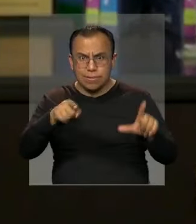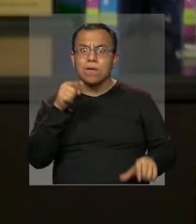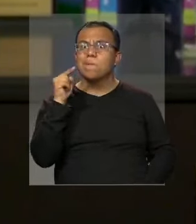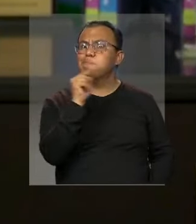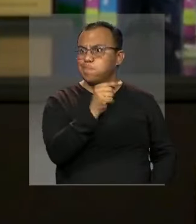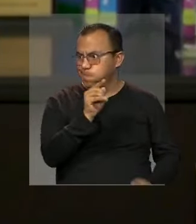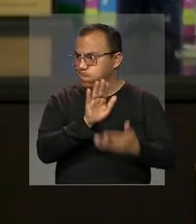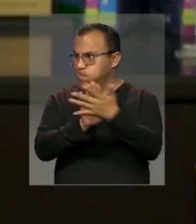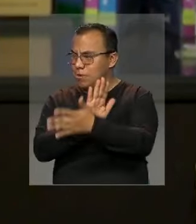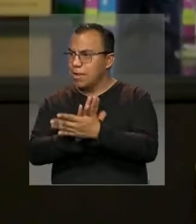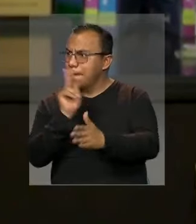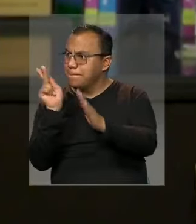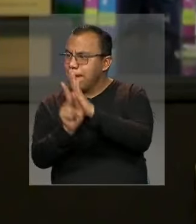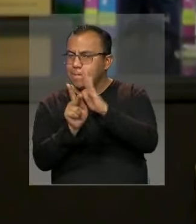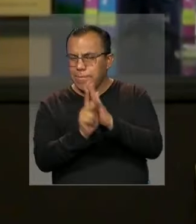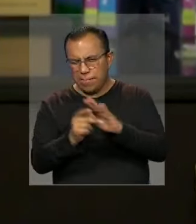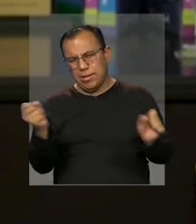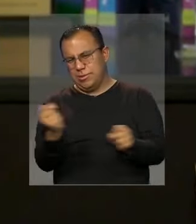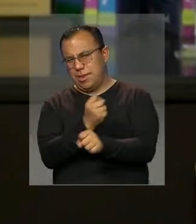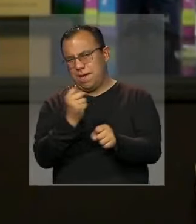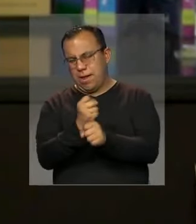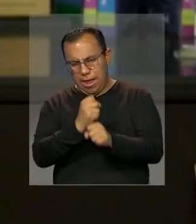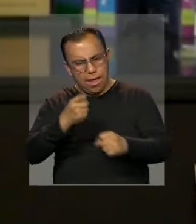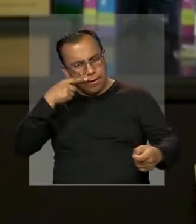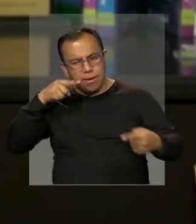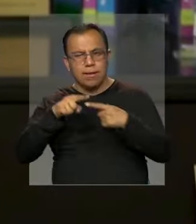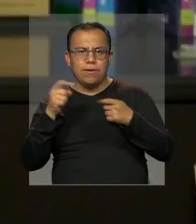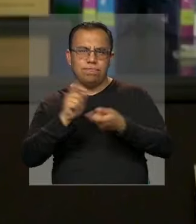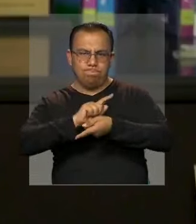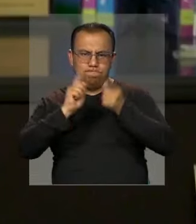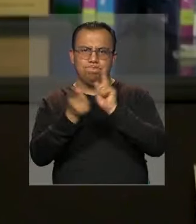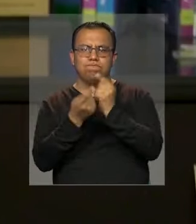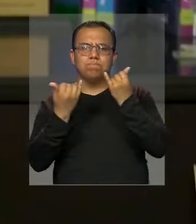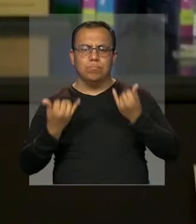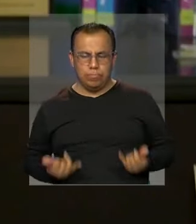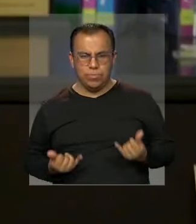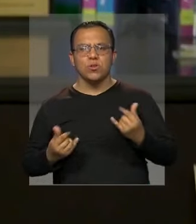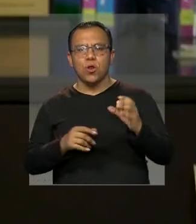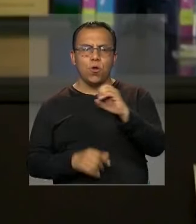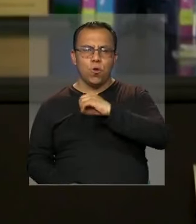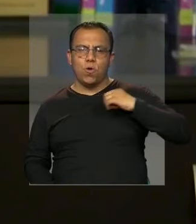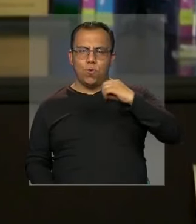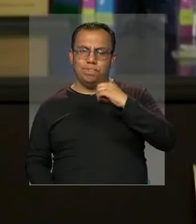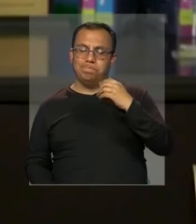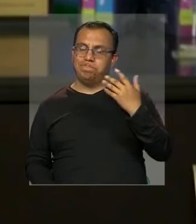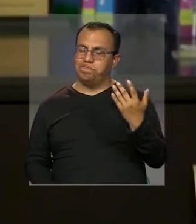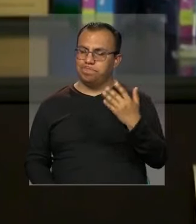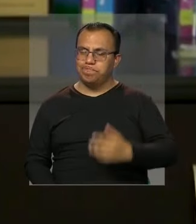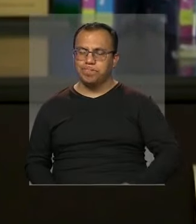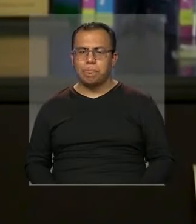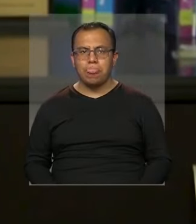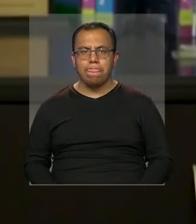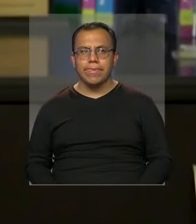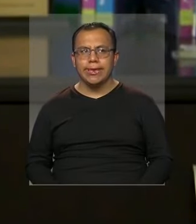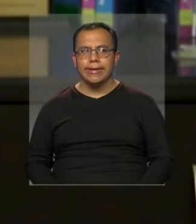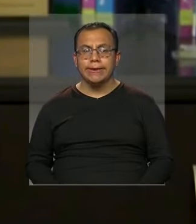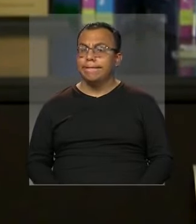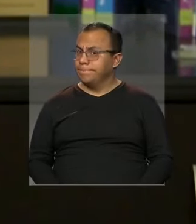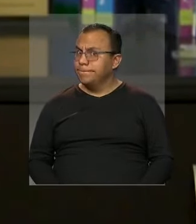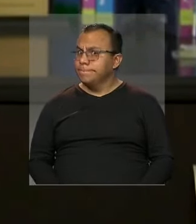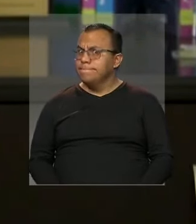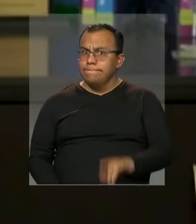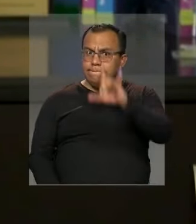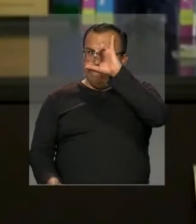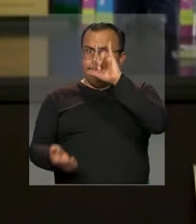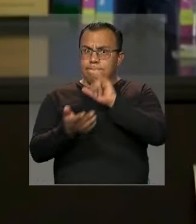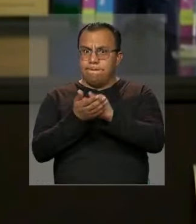ahí los feminicidios, entonces trabajemos también en una transformación con los hombres, ¿no? Creo que eso